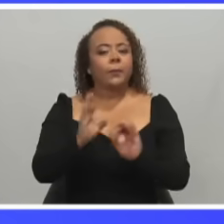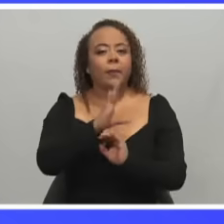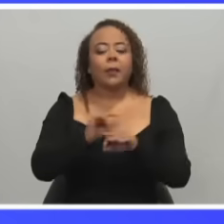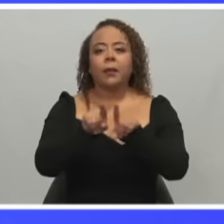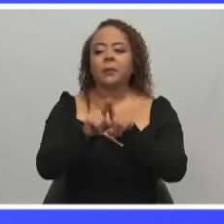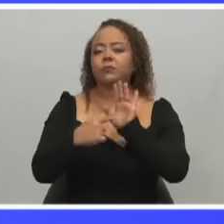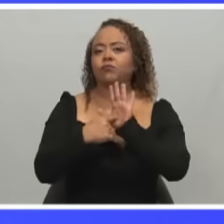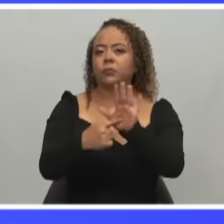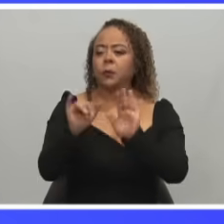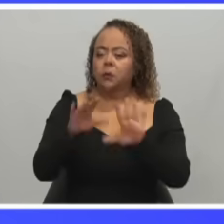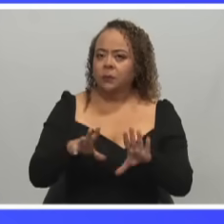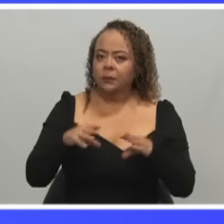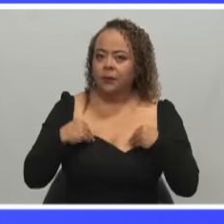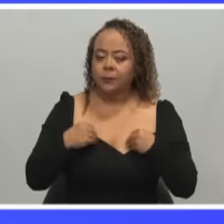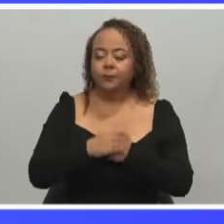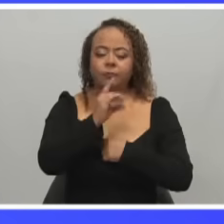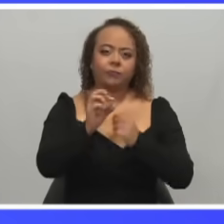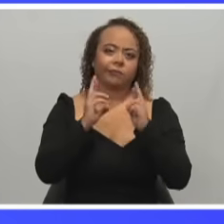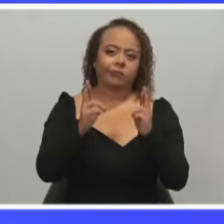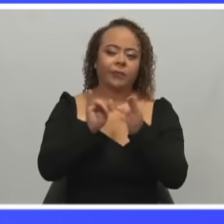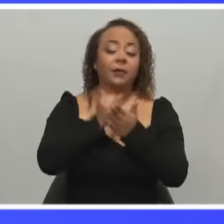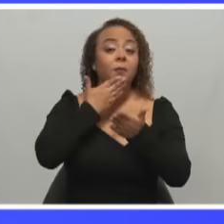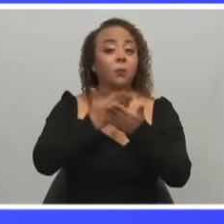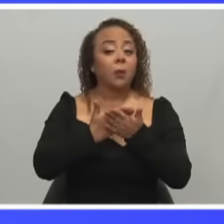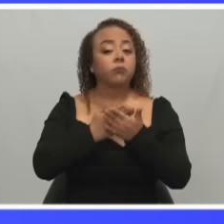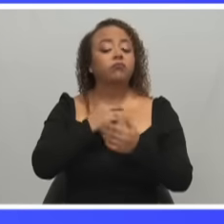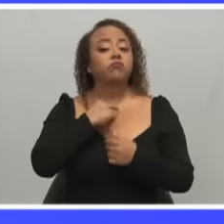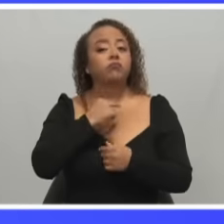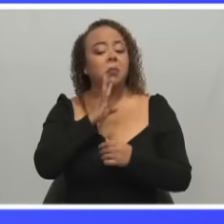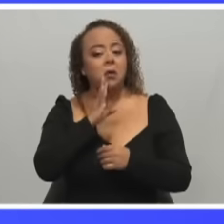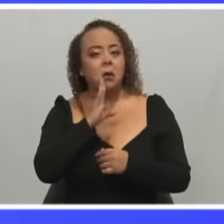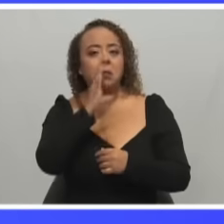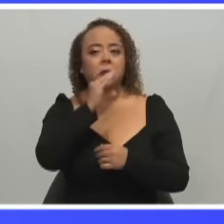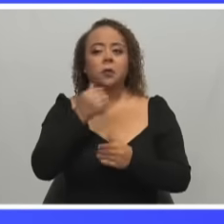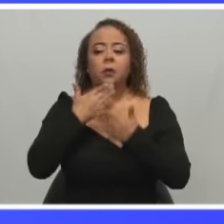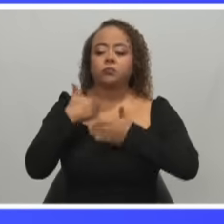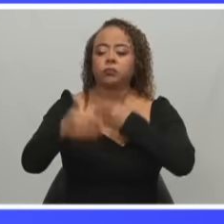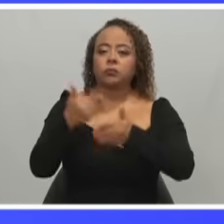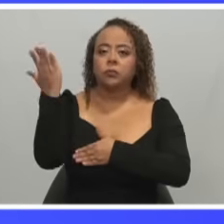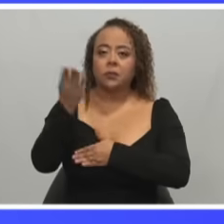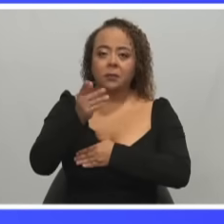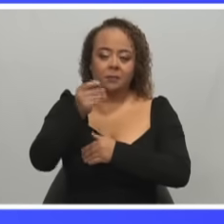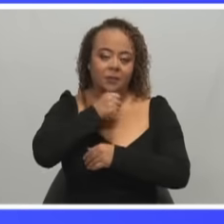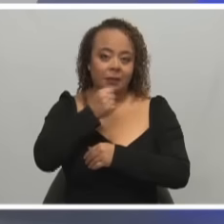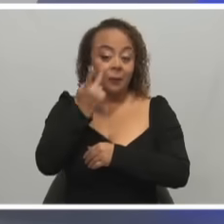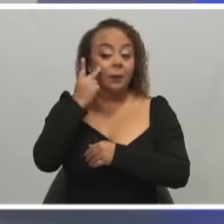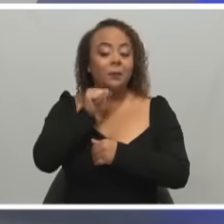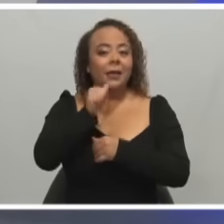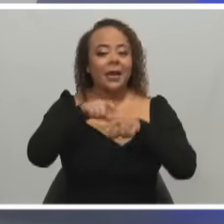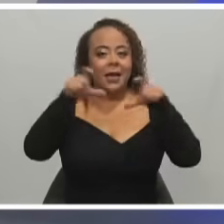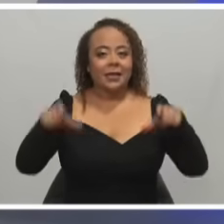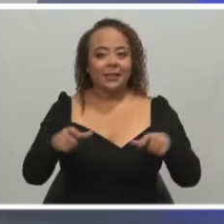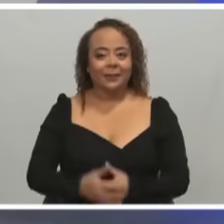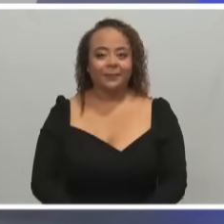se ha mostrado receptivo y ojalá que ese buen verbo y ese buen proceder en las conferencias de prensa lo veamos también mañana en la cancha vamos